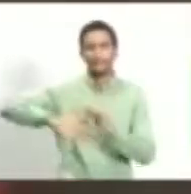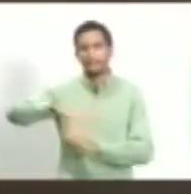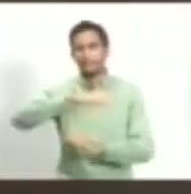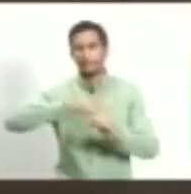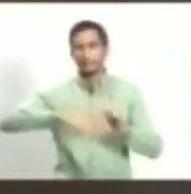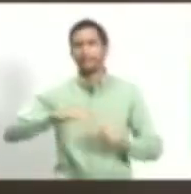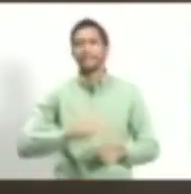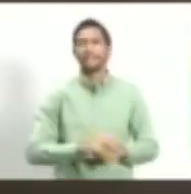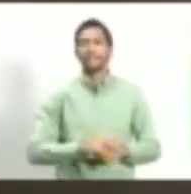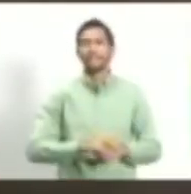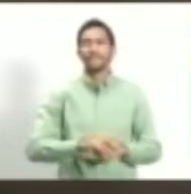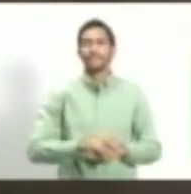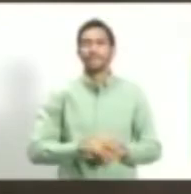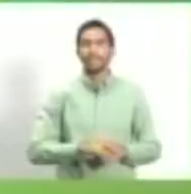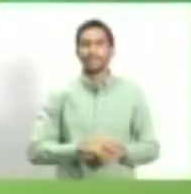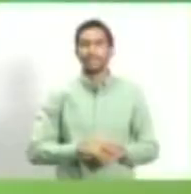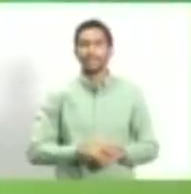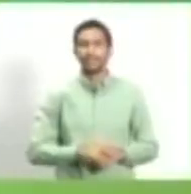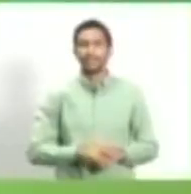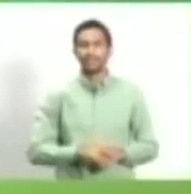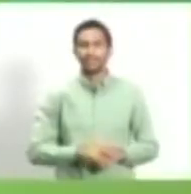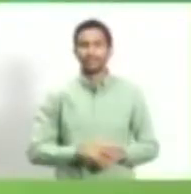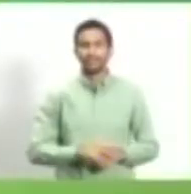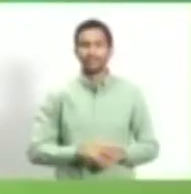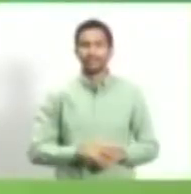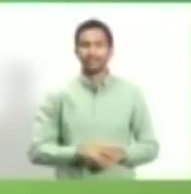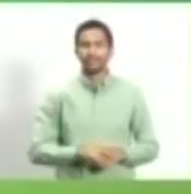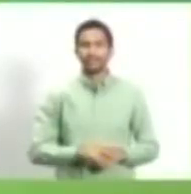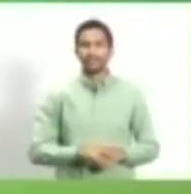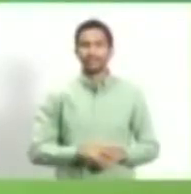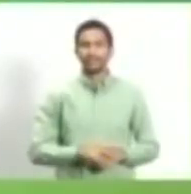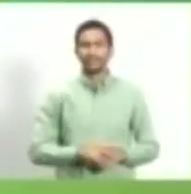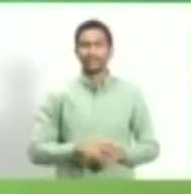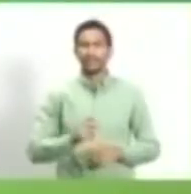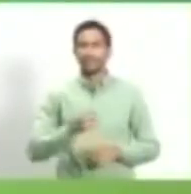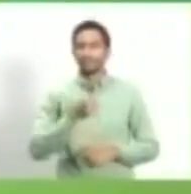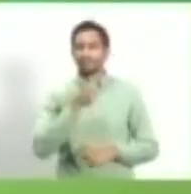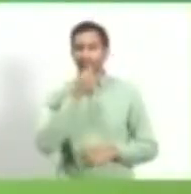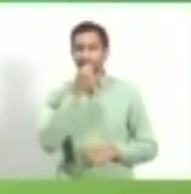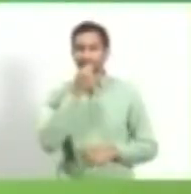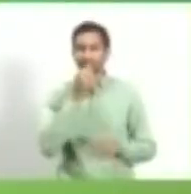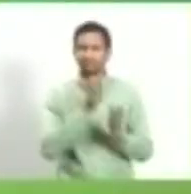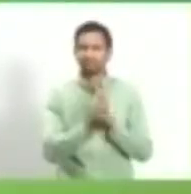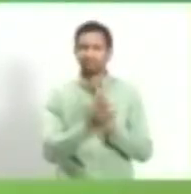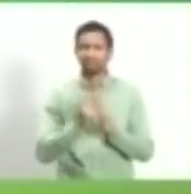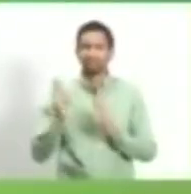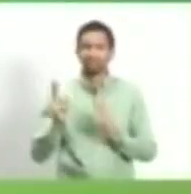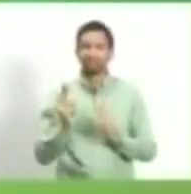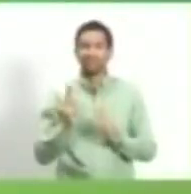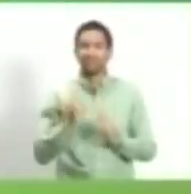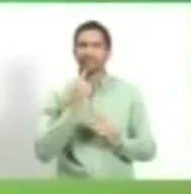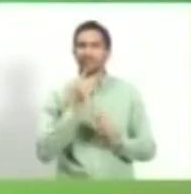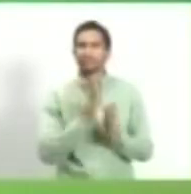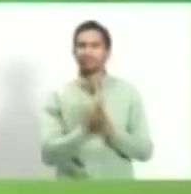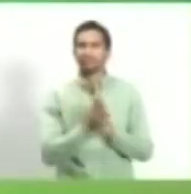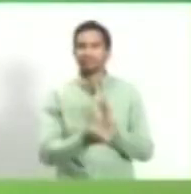de 19 países. Falcon y Shark llegan a las noticias promocionando su nuevo tema, Pájaro en el